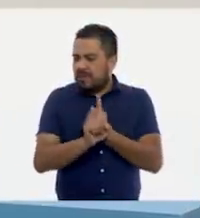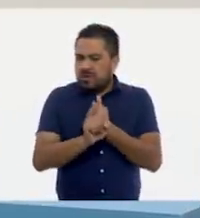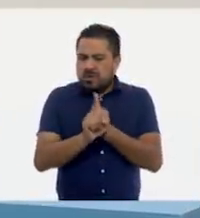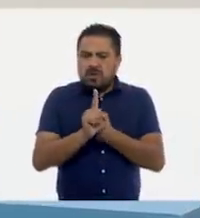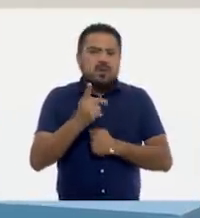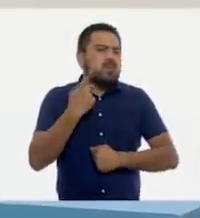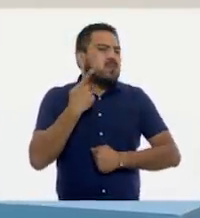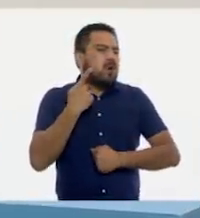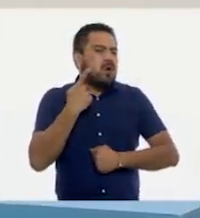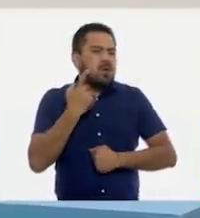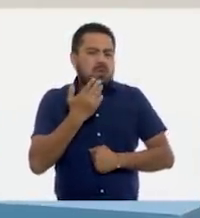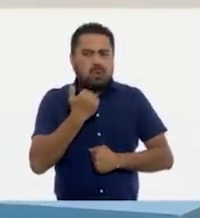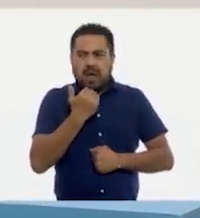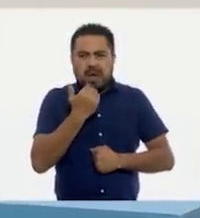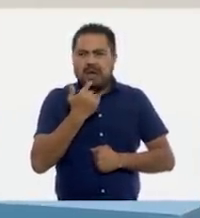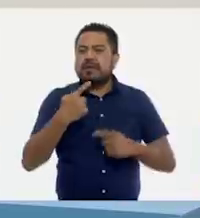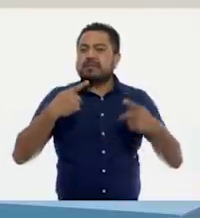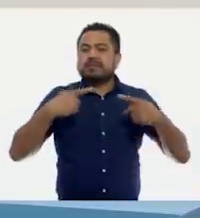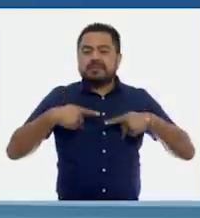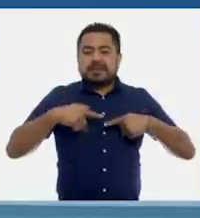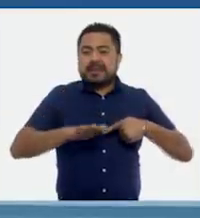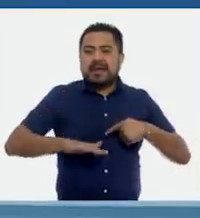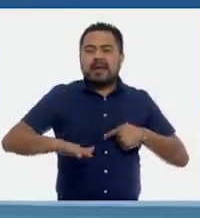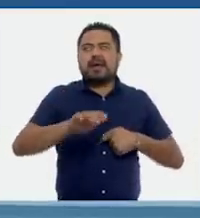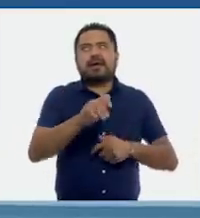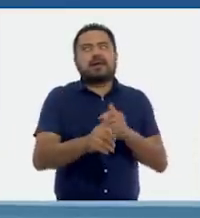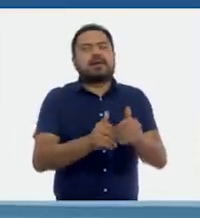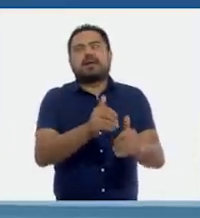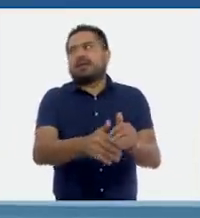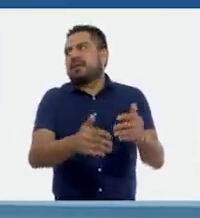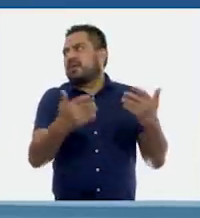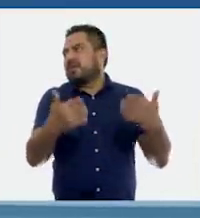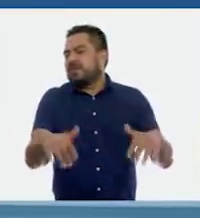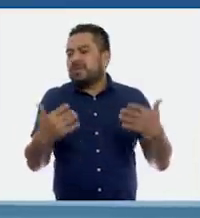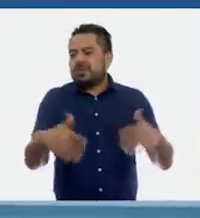problemas políticos y que la gente por fin